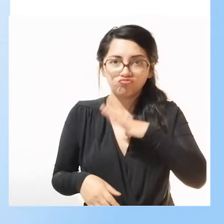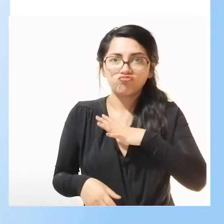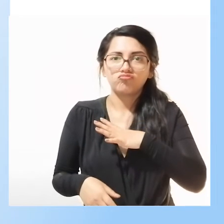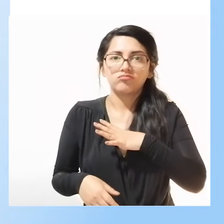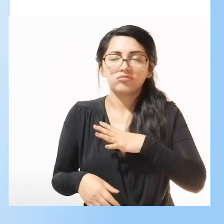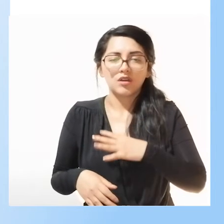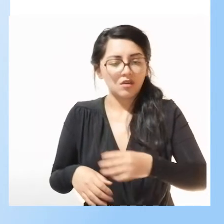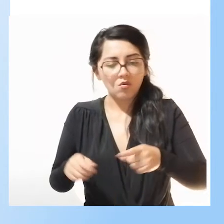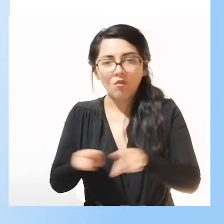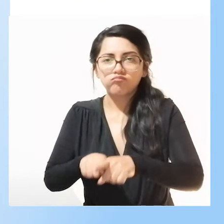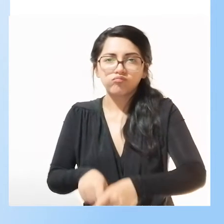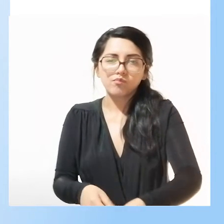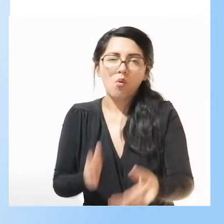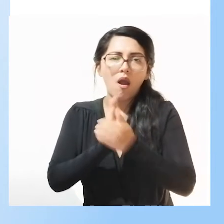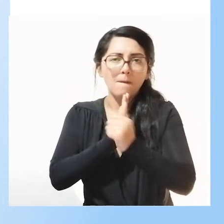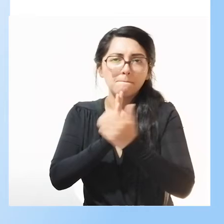y con eficacia.